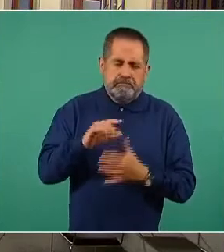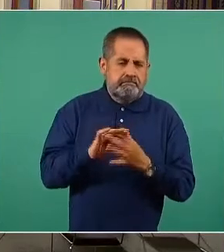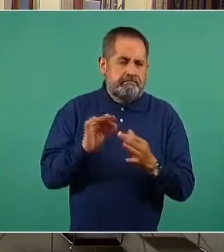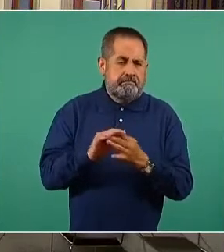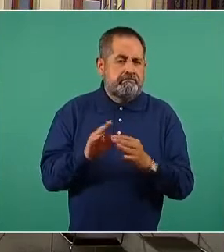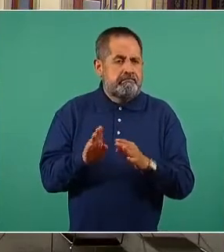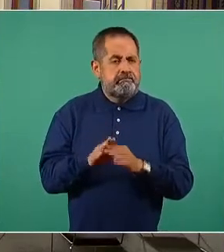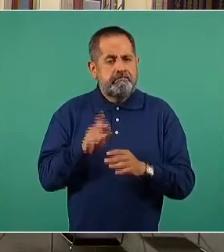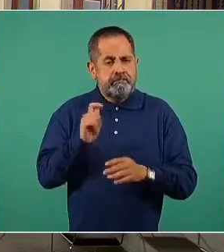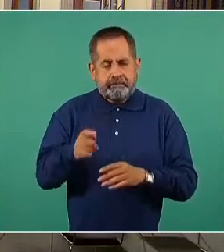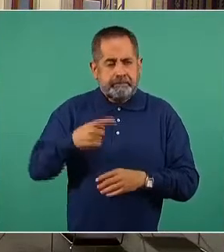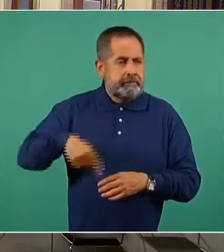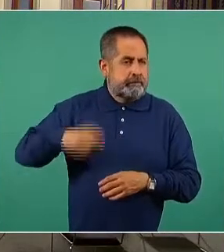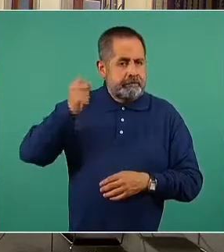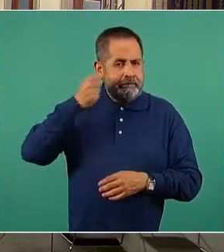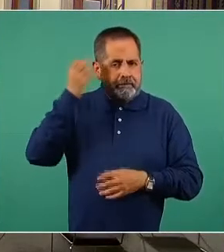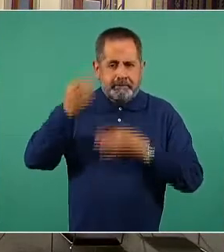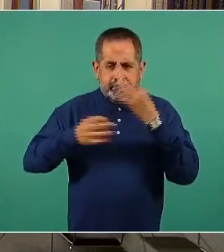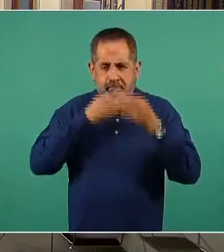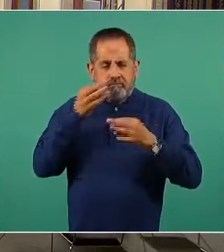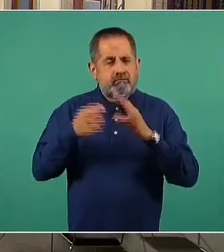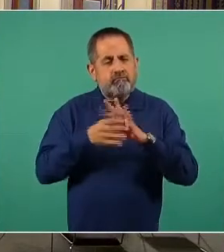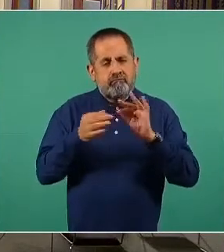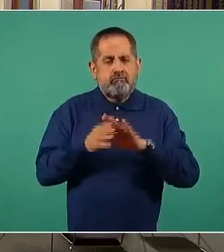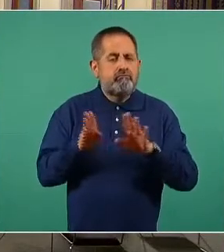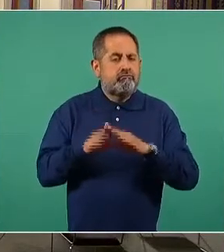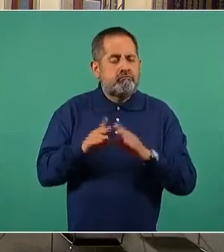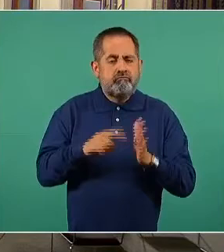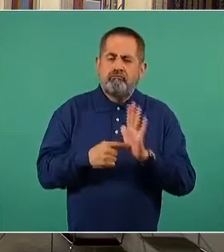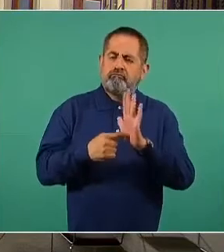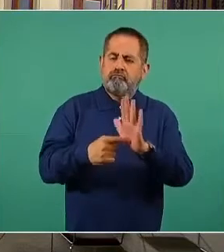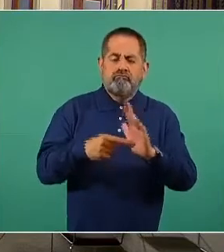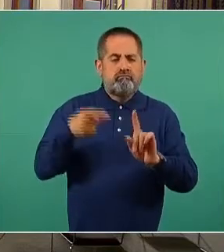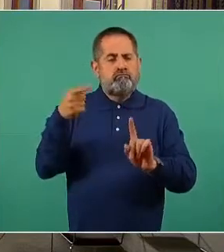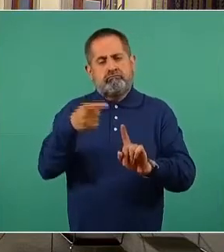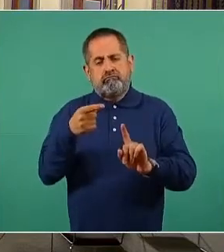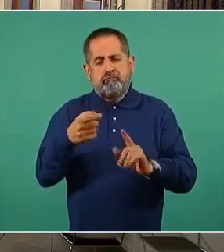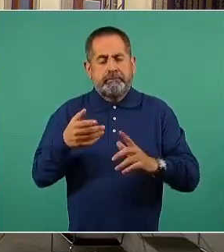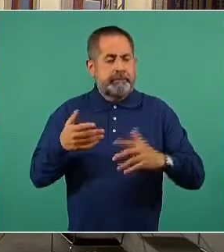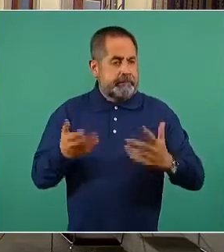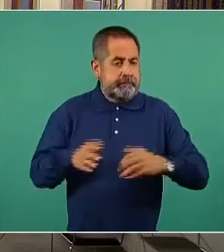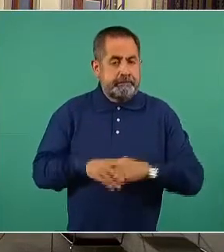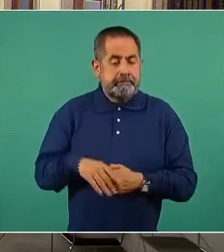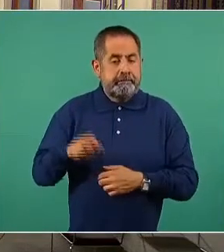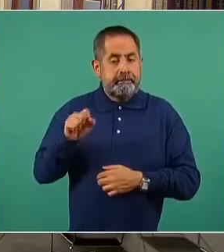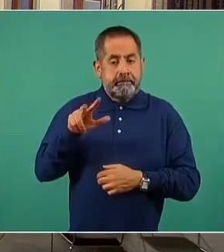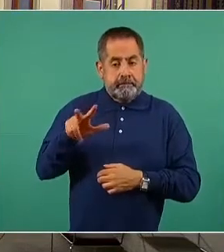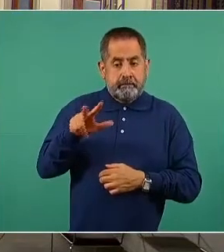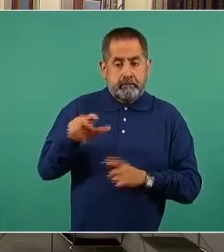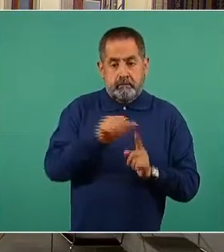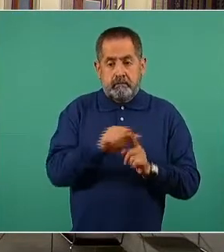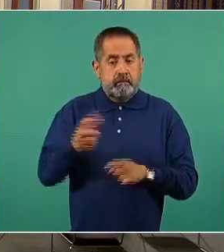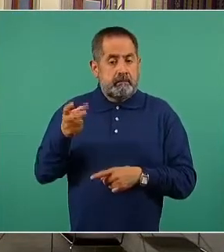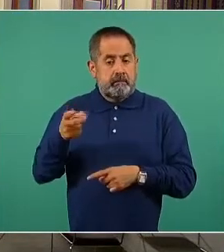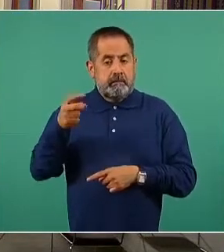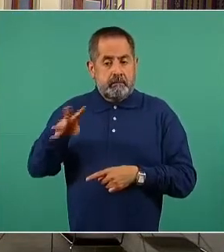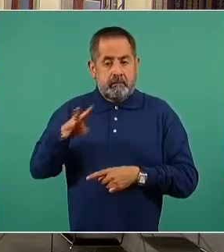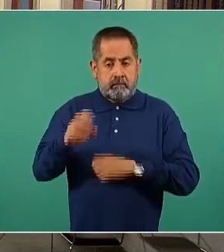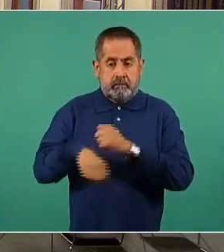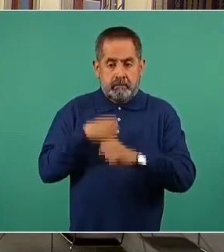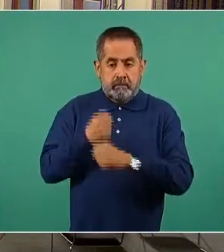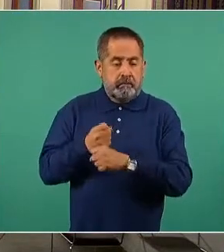principio de la conferencia de prensa, queremos hacer énfasis en que de los 18 a los 39 años de